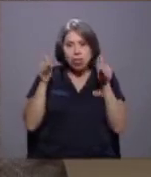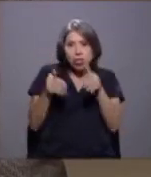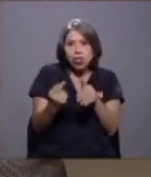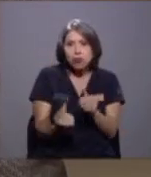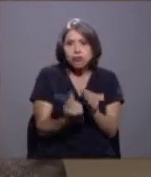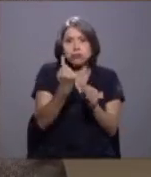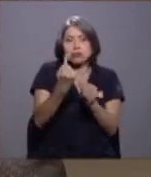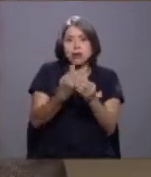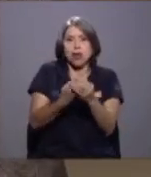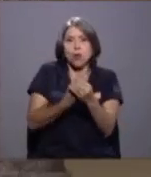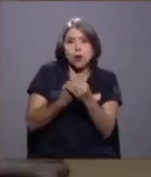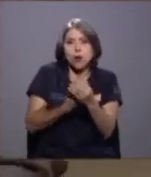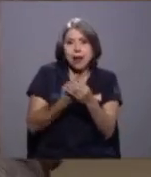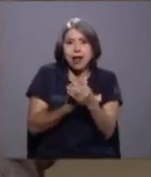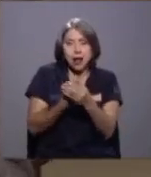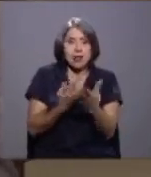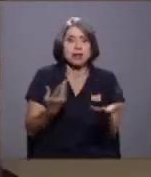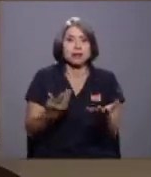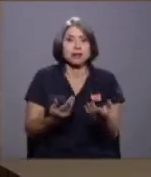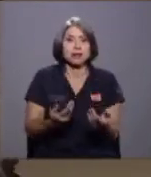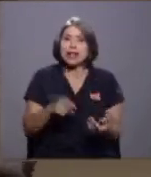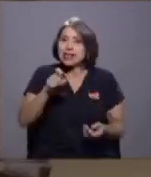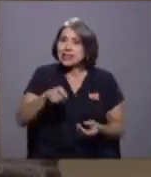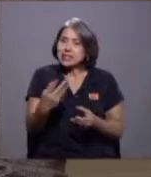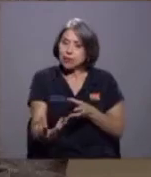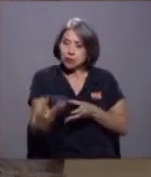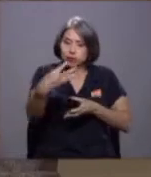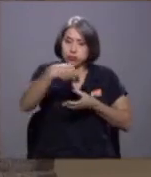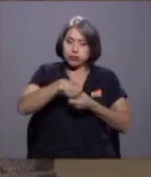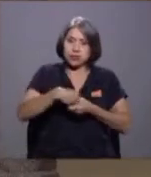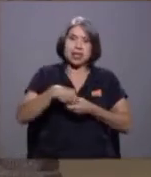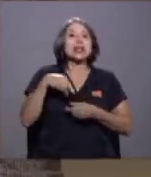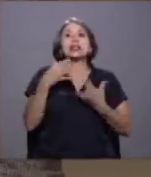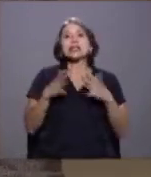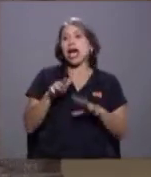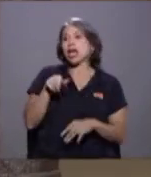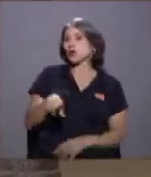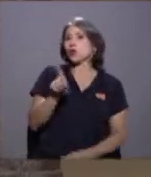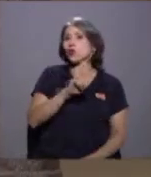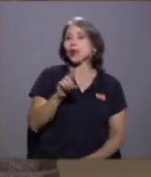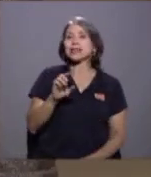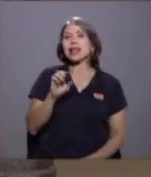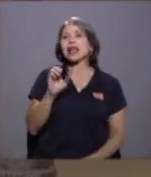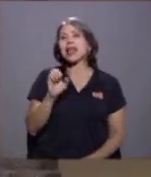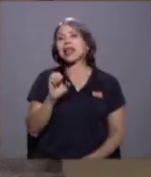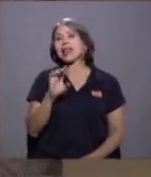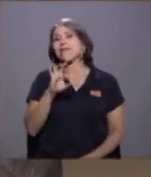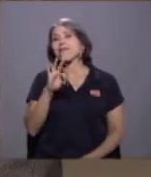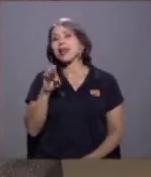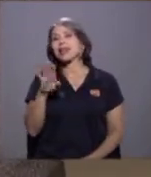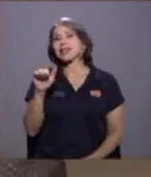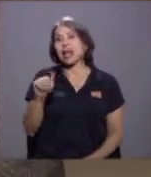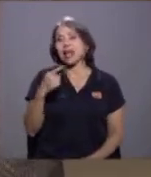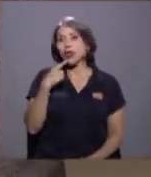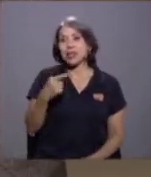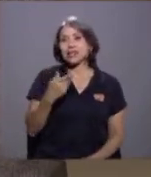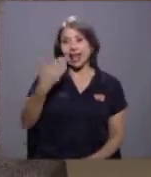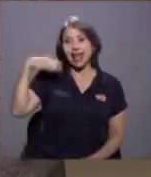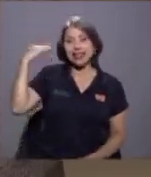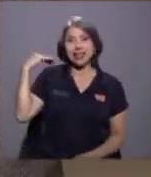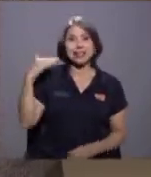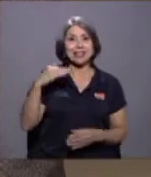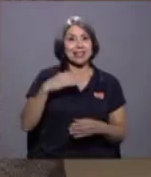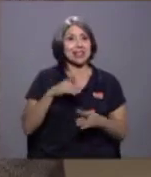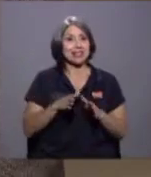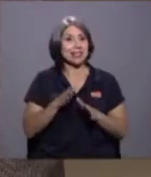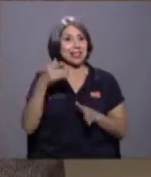introducir más competencia. Y esto ya no es el IFEINSA el que lo dice, ya aquí vino Ángel Gurría, secretario general de la OCDE, hace un